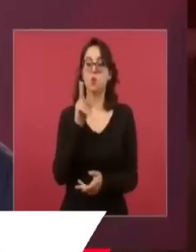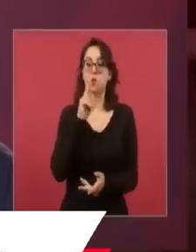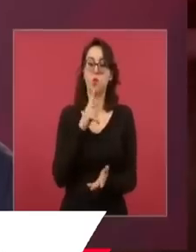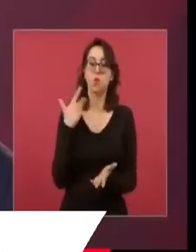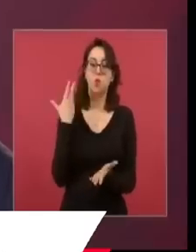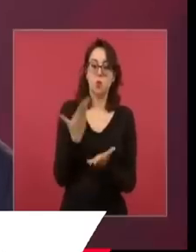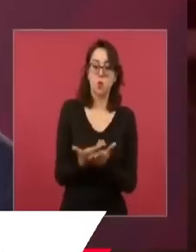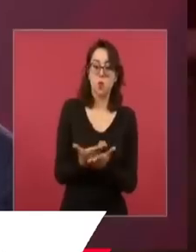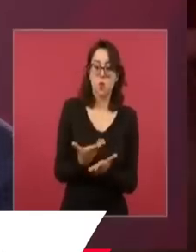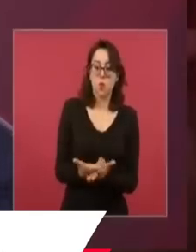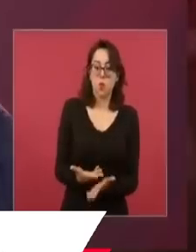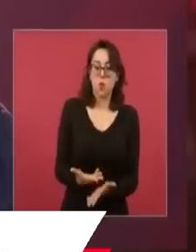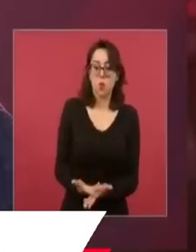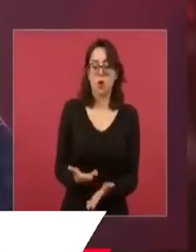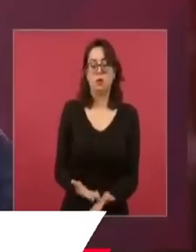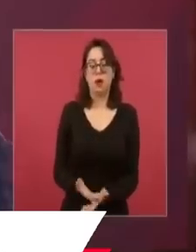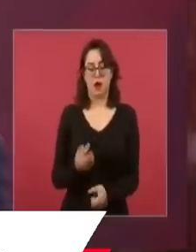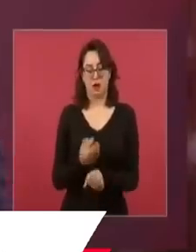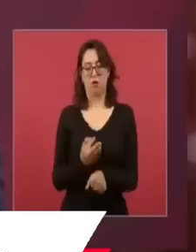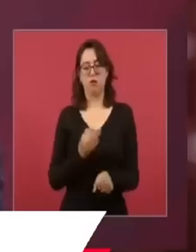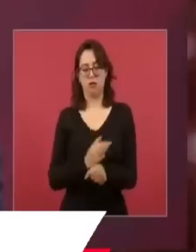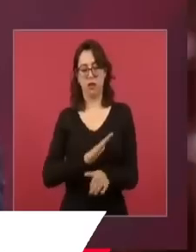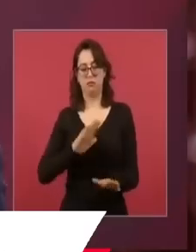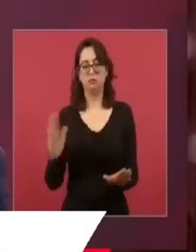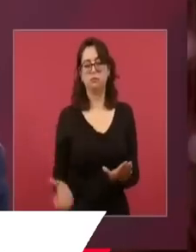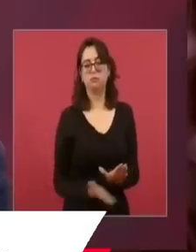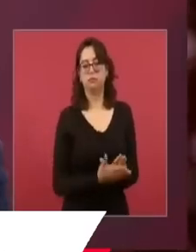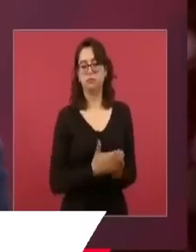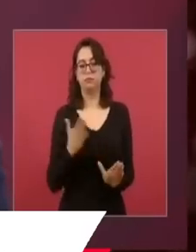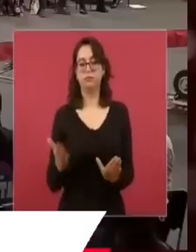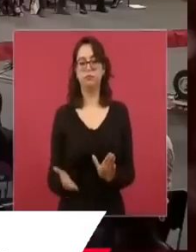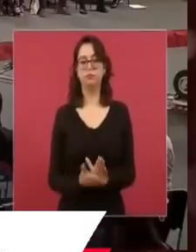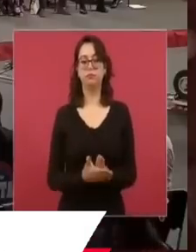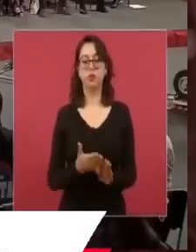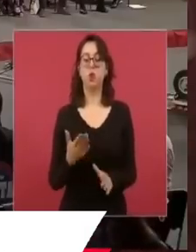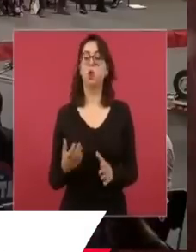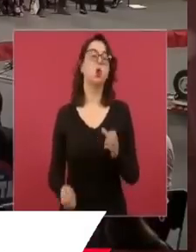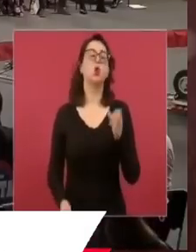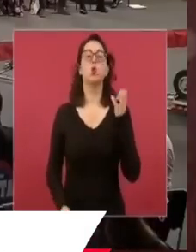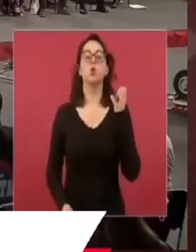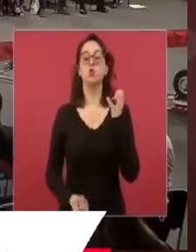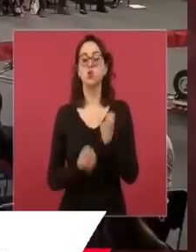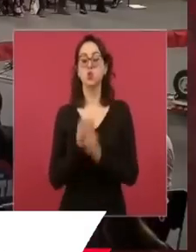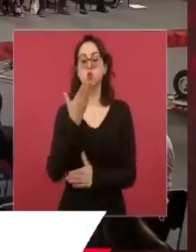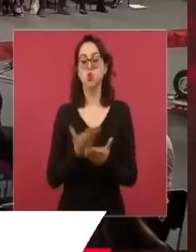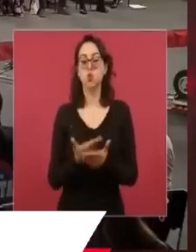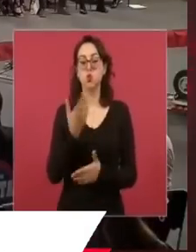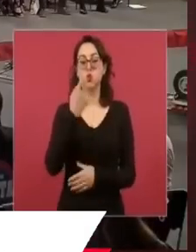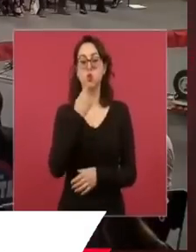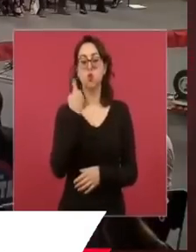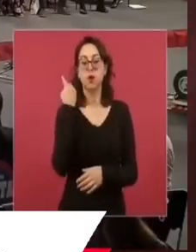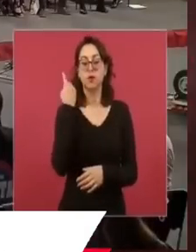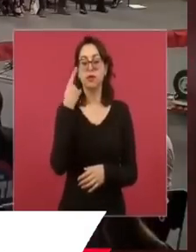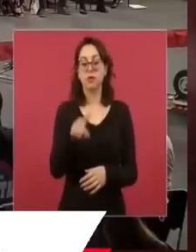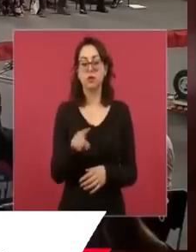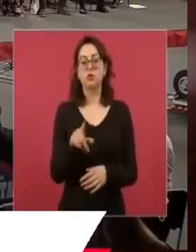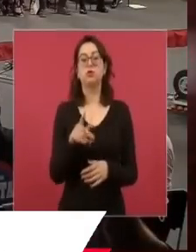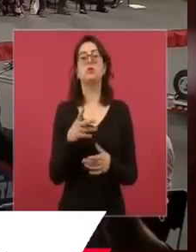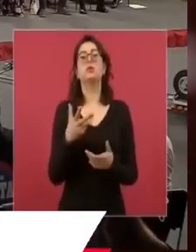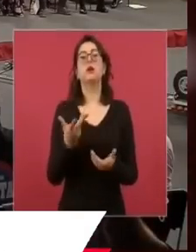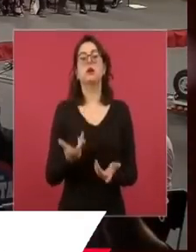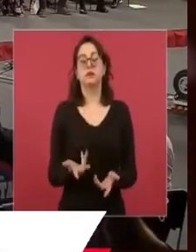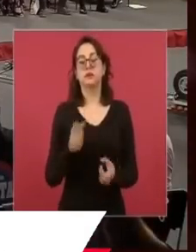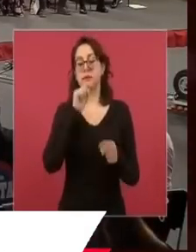también se refirió a que hay nuevas denuncias hay procesos incluso que ya se estaban dando por cerrados y que se están